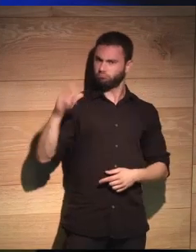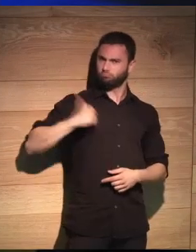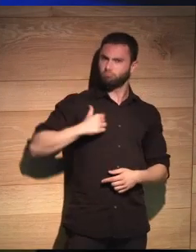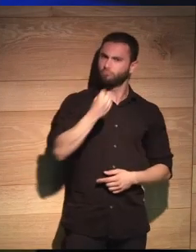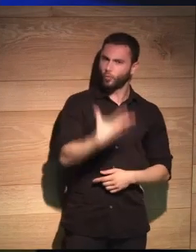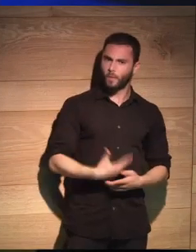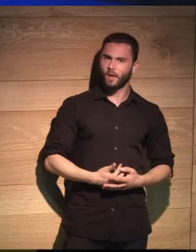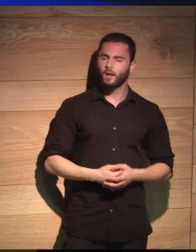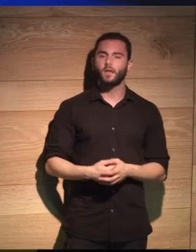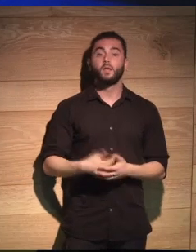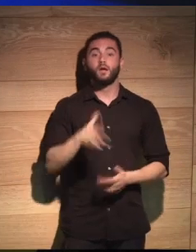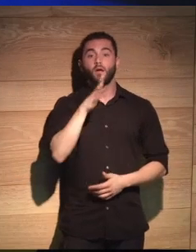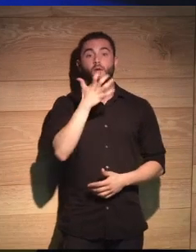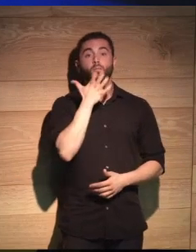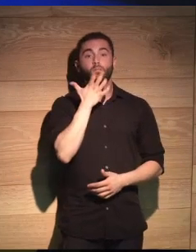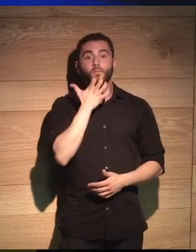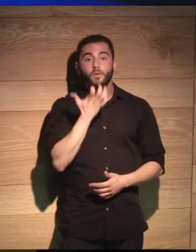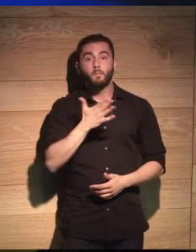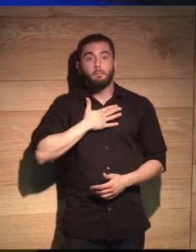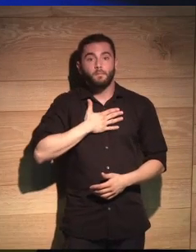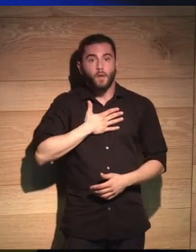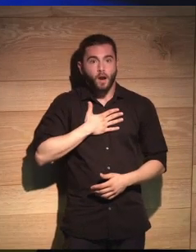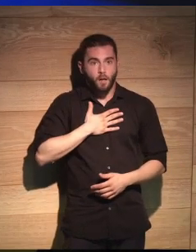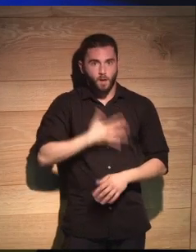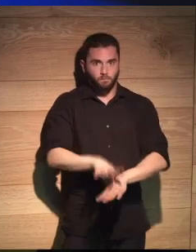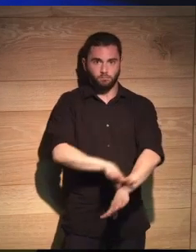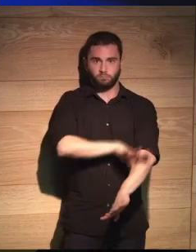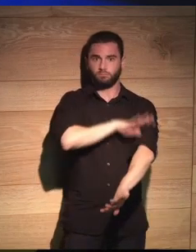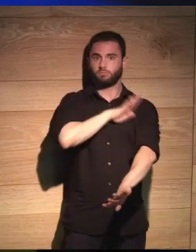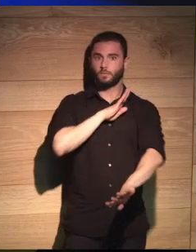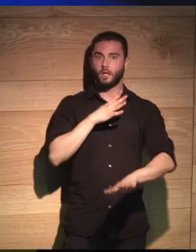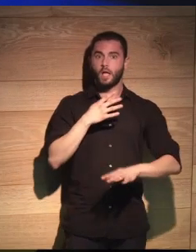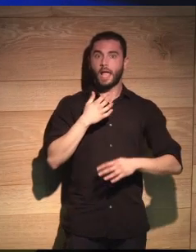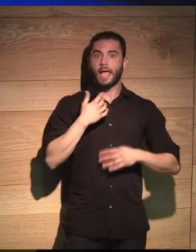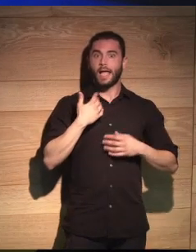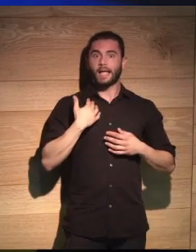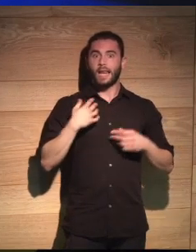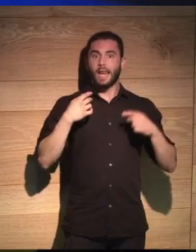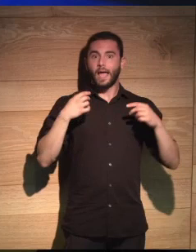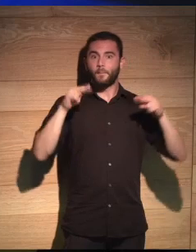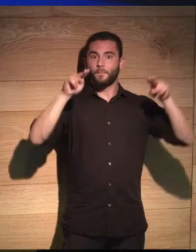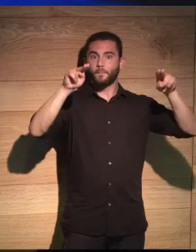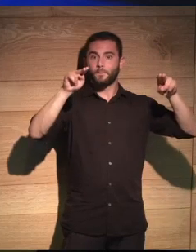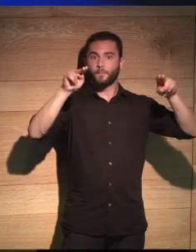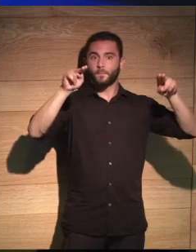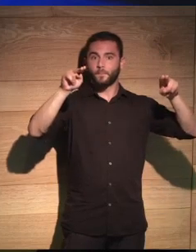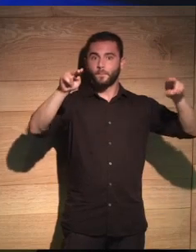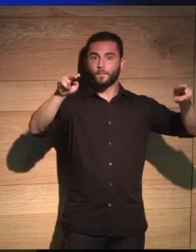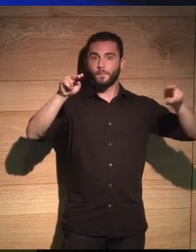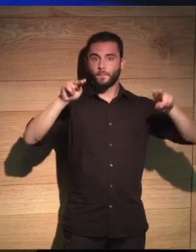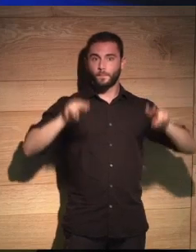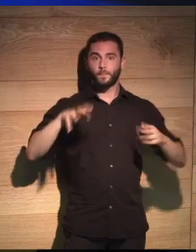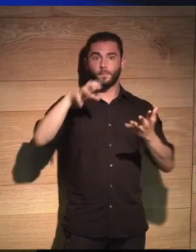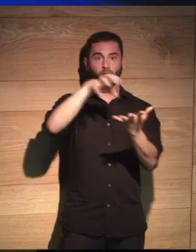Por ejemplo, para mí es enternecedor que en la misma pensión de mala muerte de